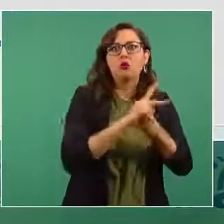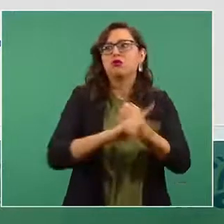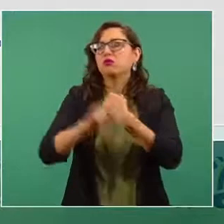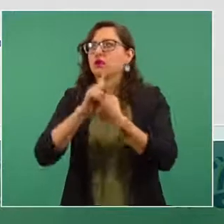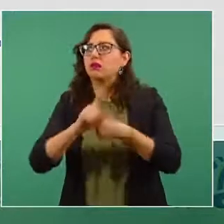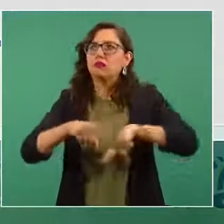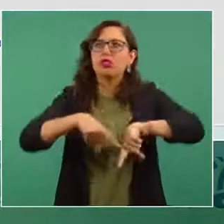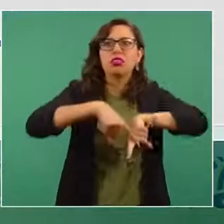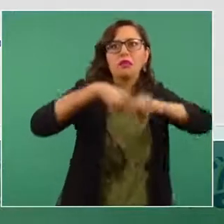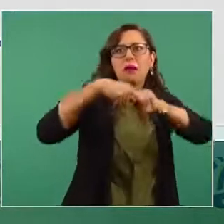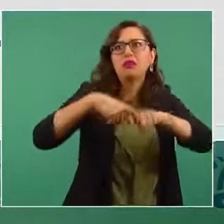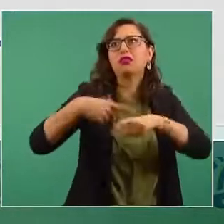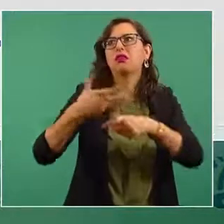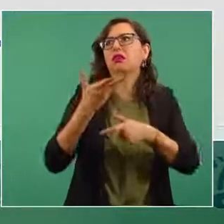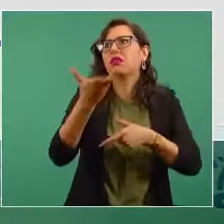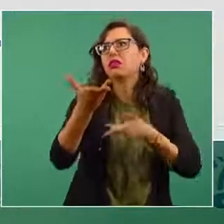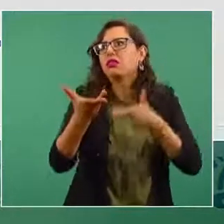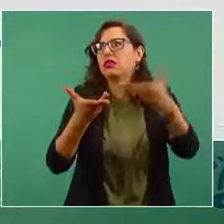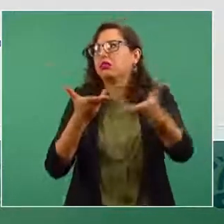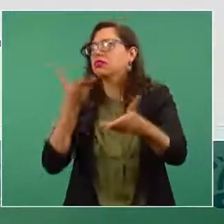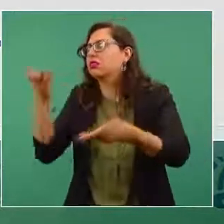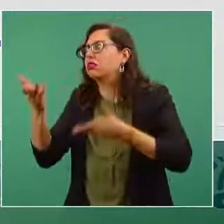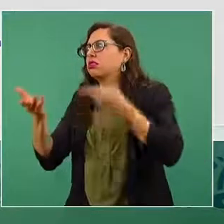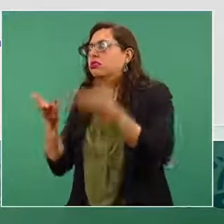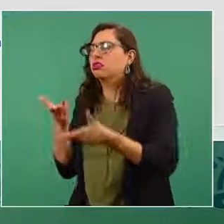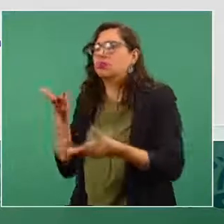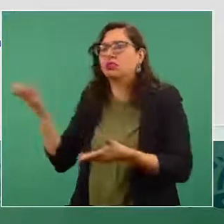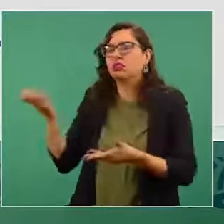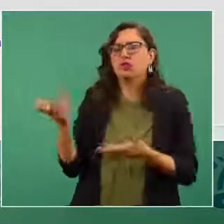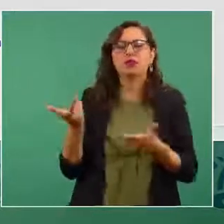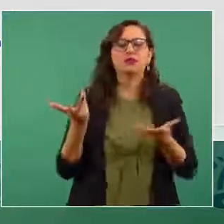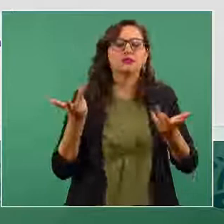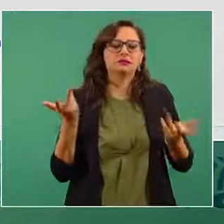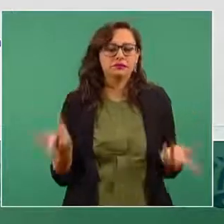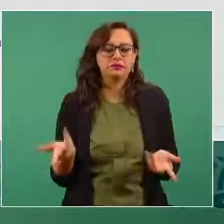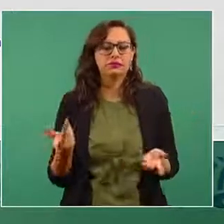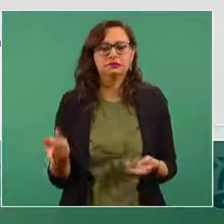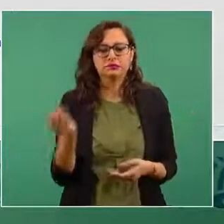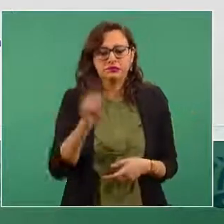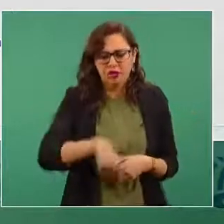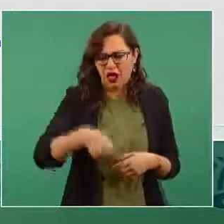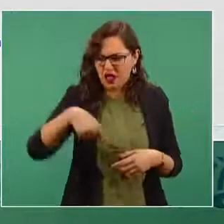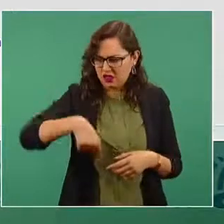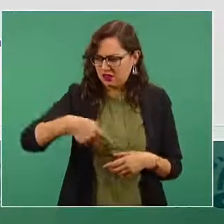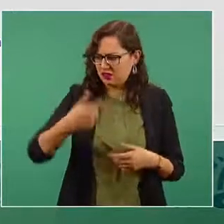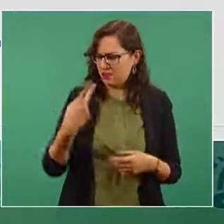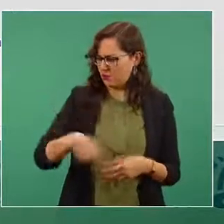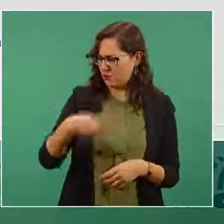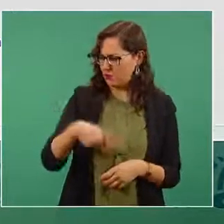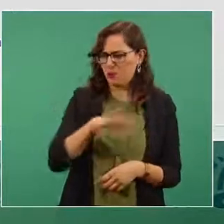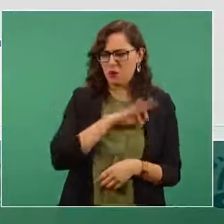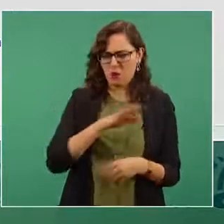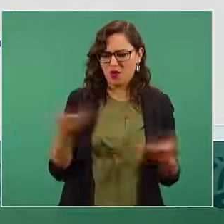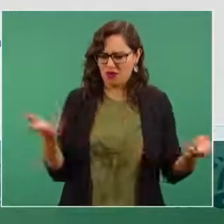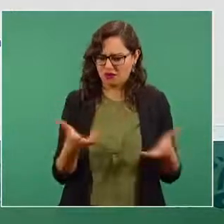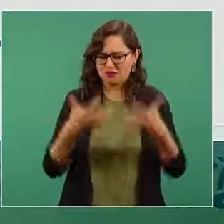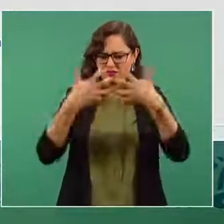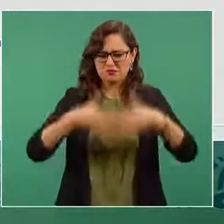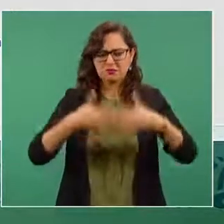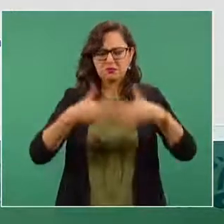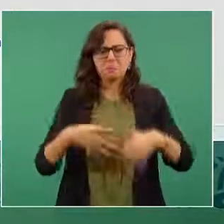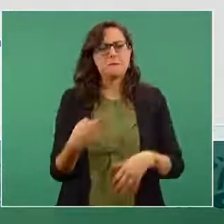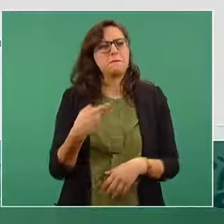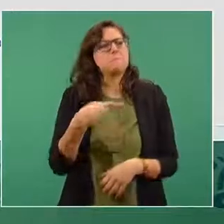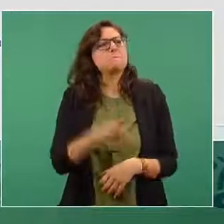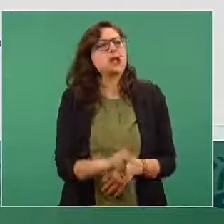del exterior. Oiga, pero CanSino no es una combinación. Sí, es una combinación de una empresa sino-canadiense con